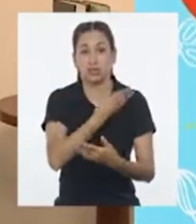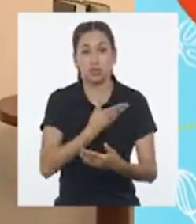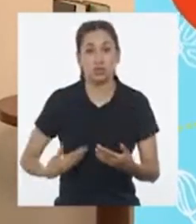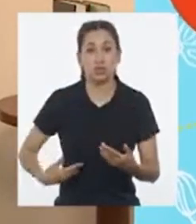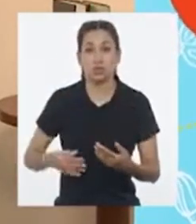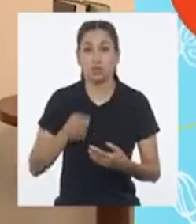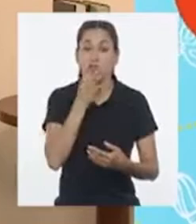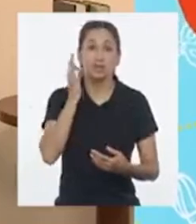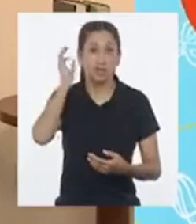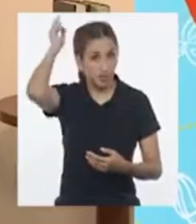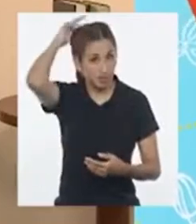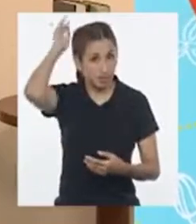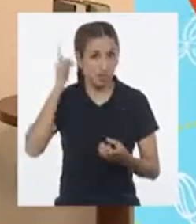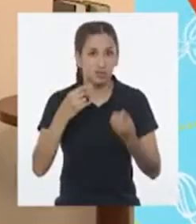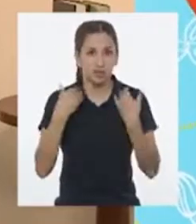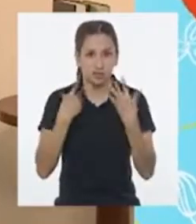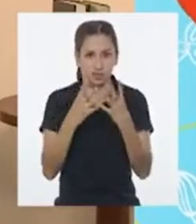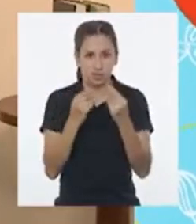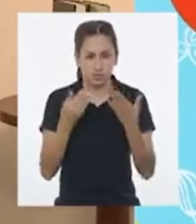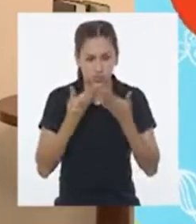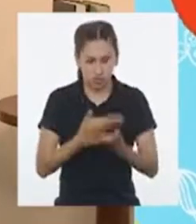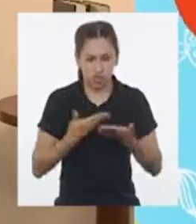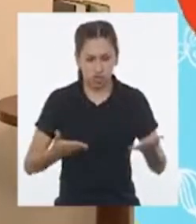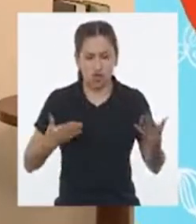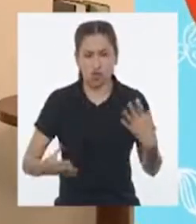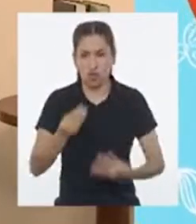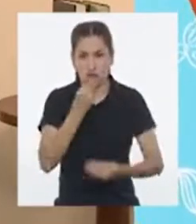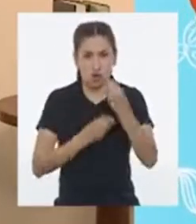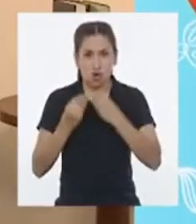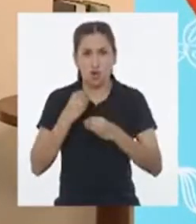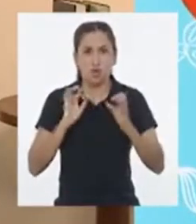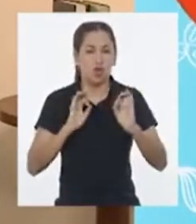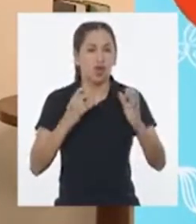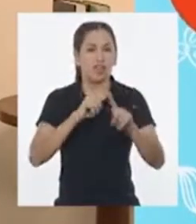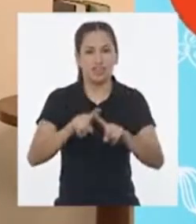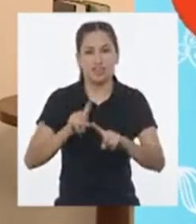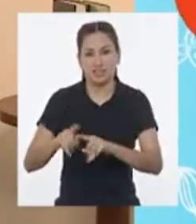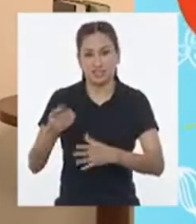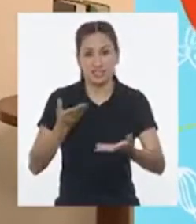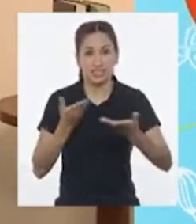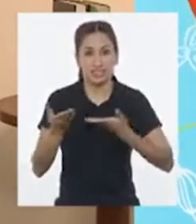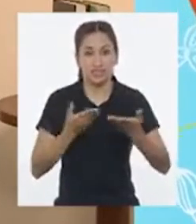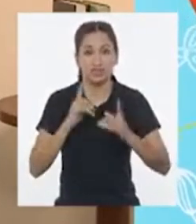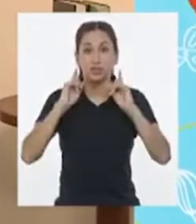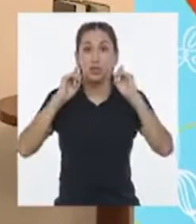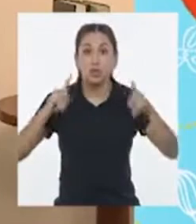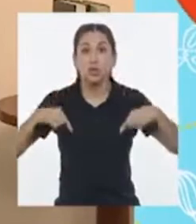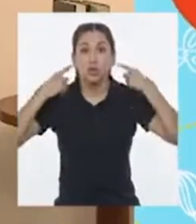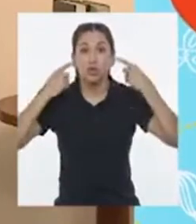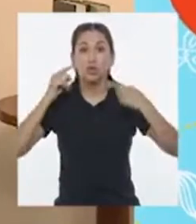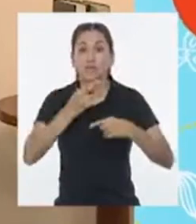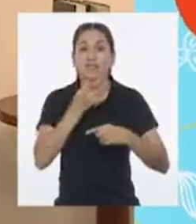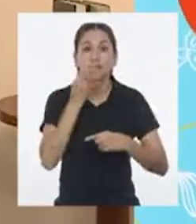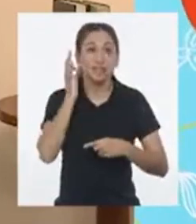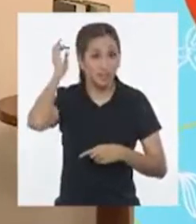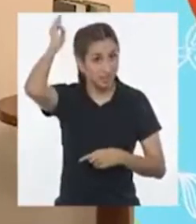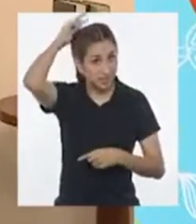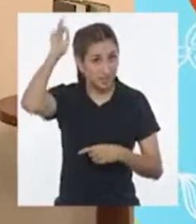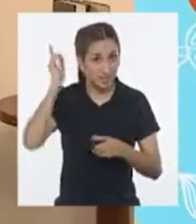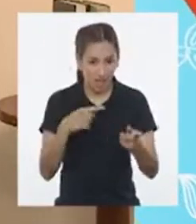la población tributaba en productos, bienes o servicios. Los curacas y el